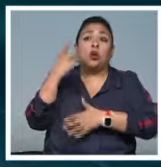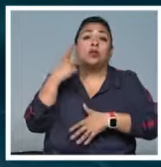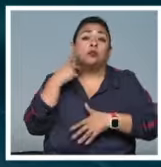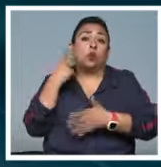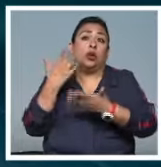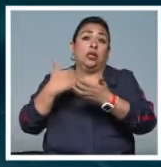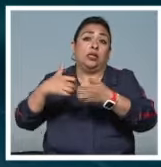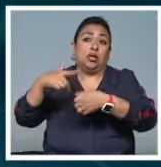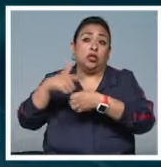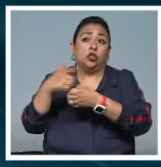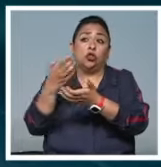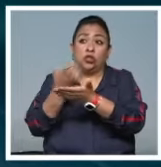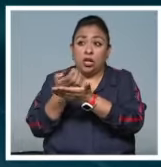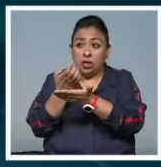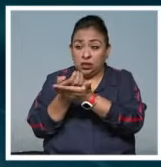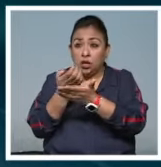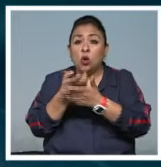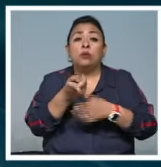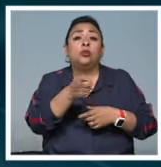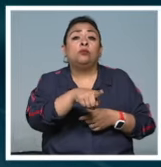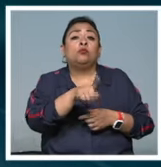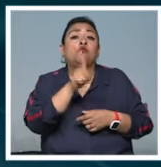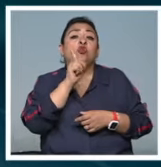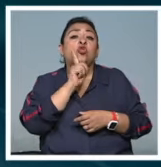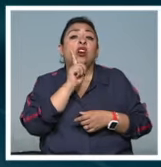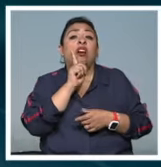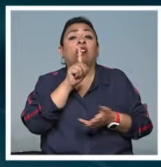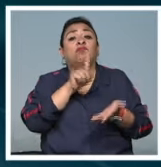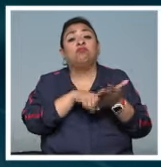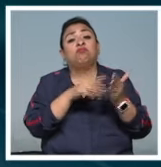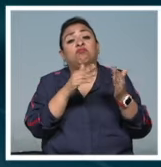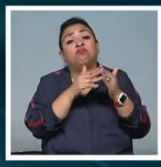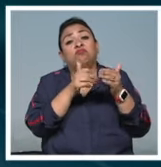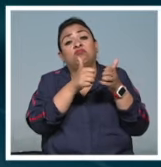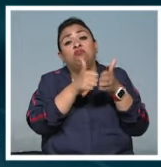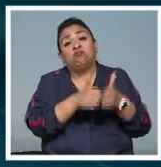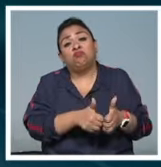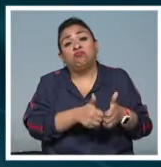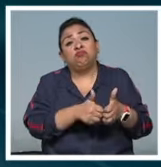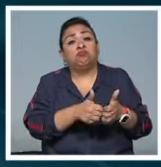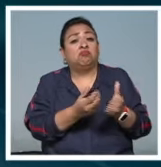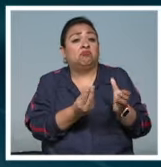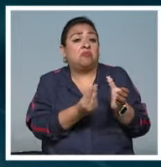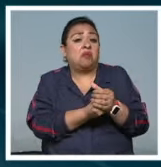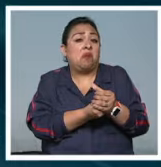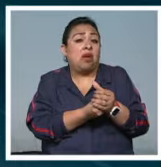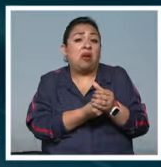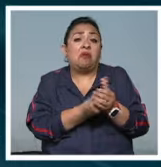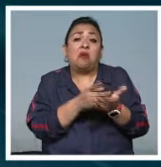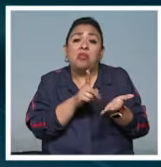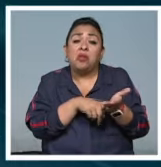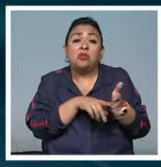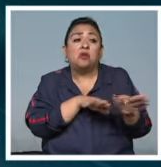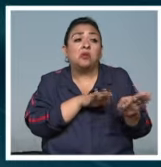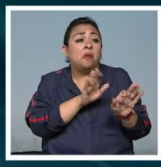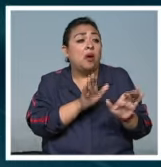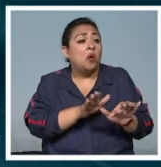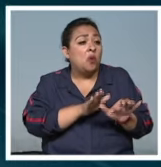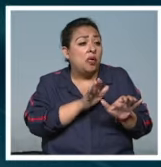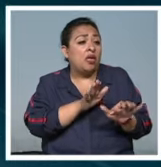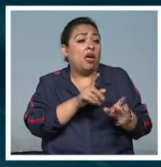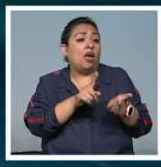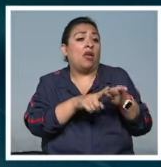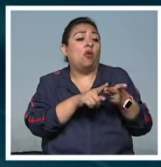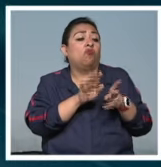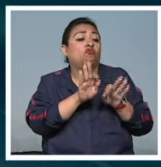políticas, sociales y económicas, las mujeres hemos estado asignadas al espacio privado, donde se lleva a cabo el trabajo de cuidados,